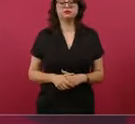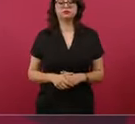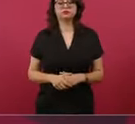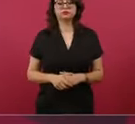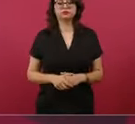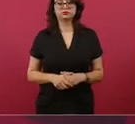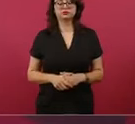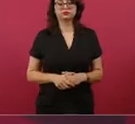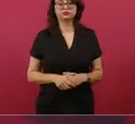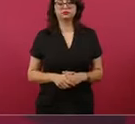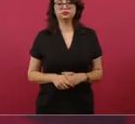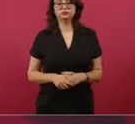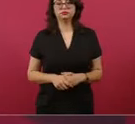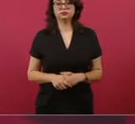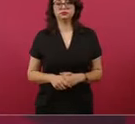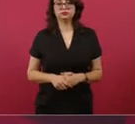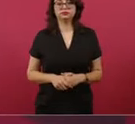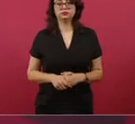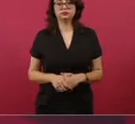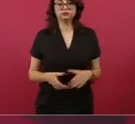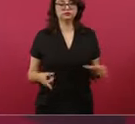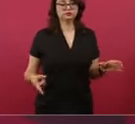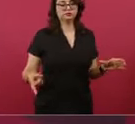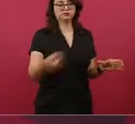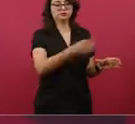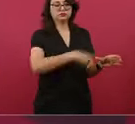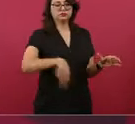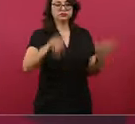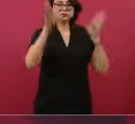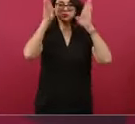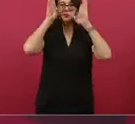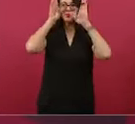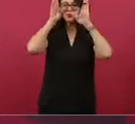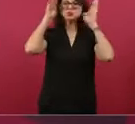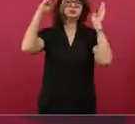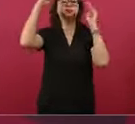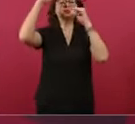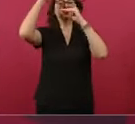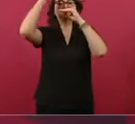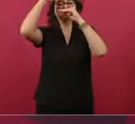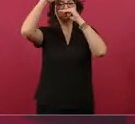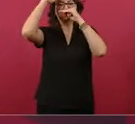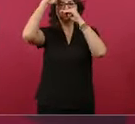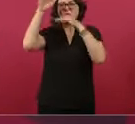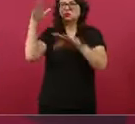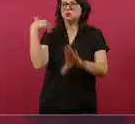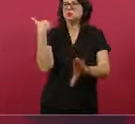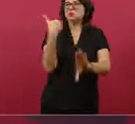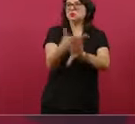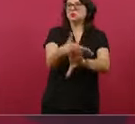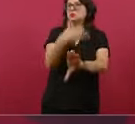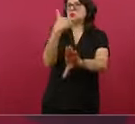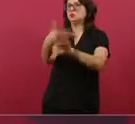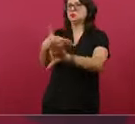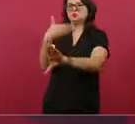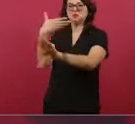conservadores reaccionarios, clasistas, racistas y sobre todo muy corruptos,